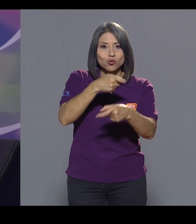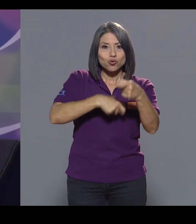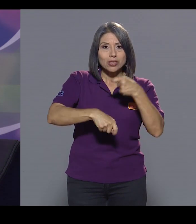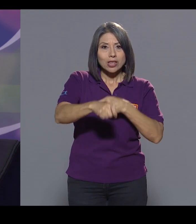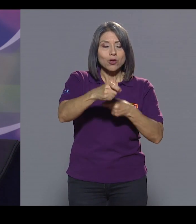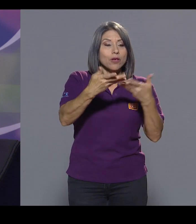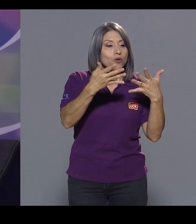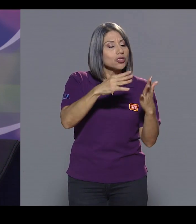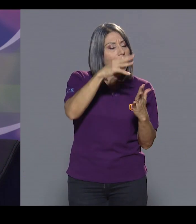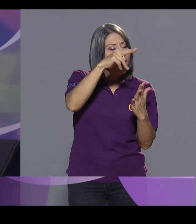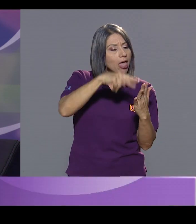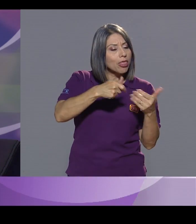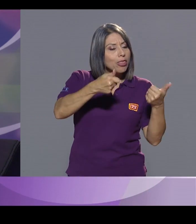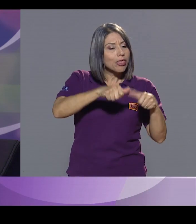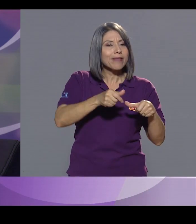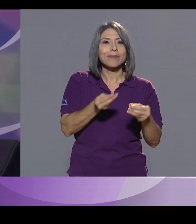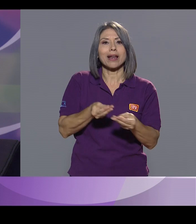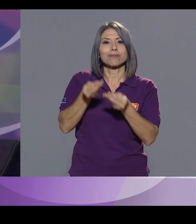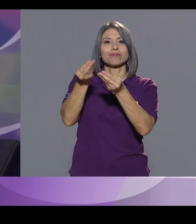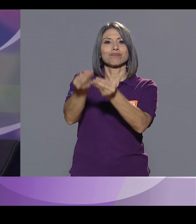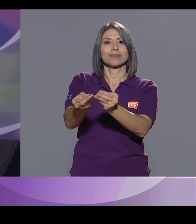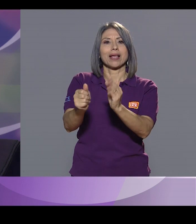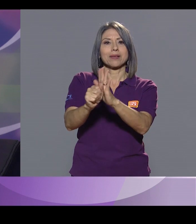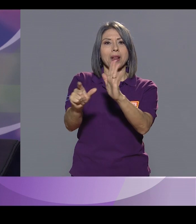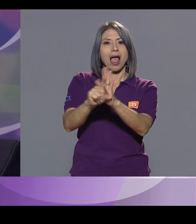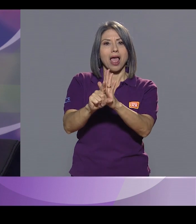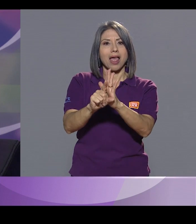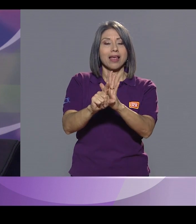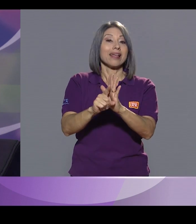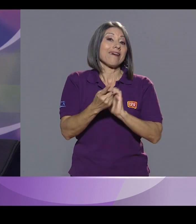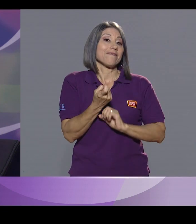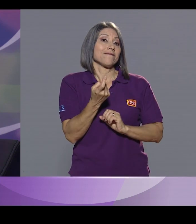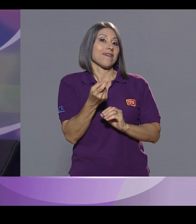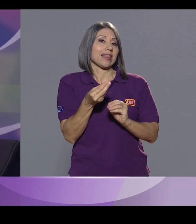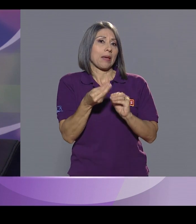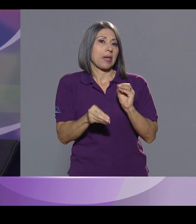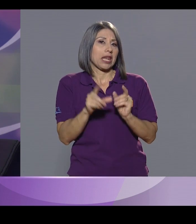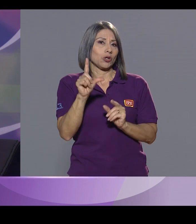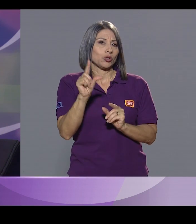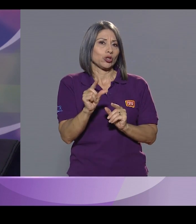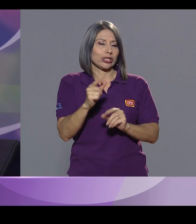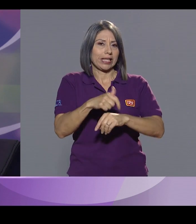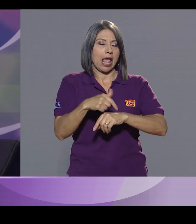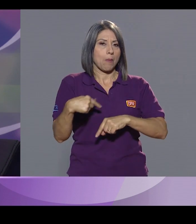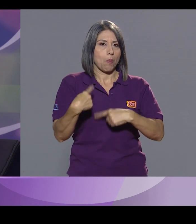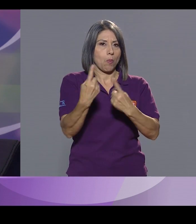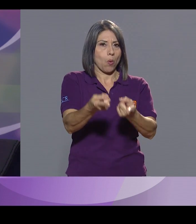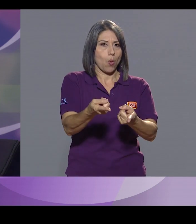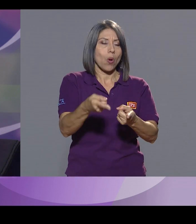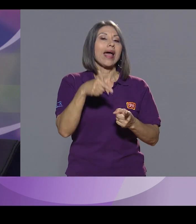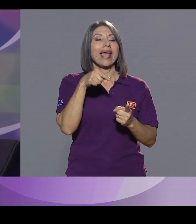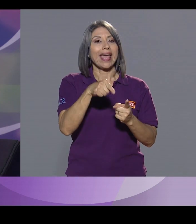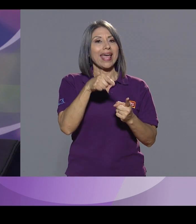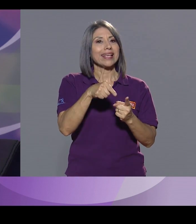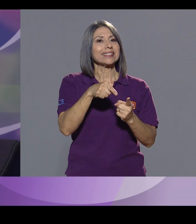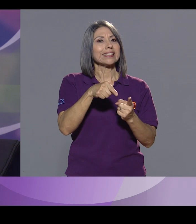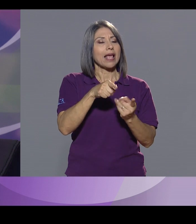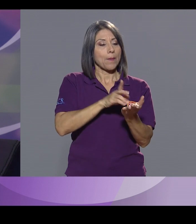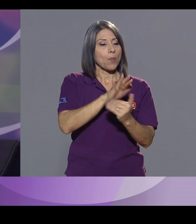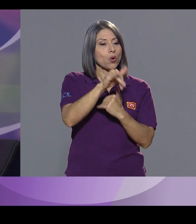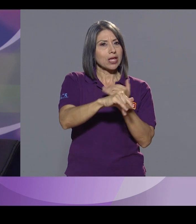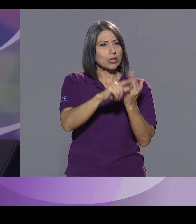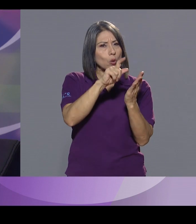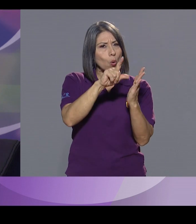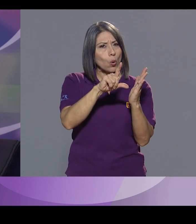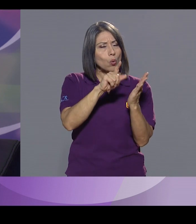y que pase al plenario. Entonces ya falta menos, ha sido un texto